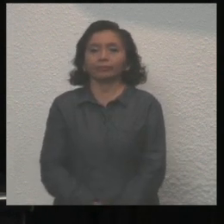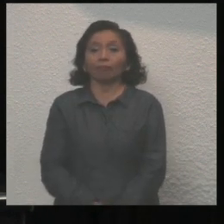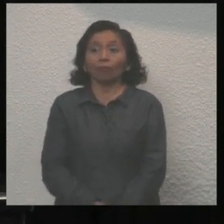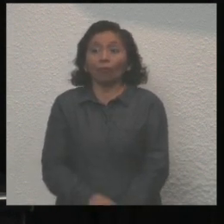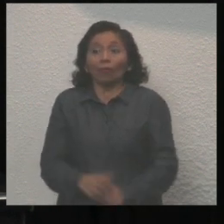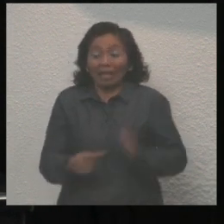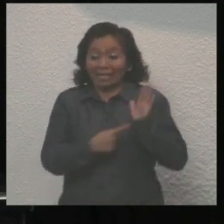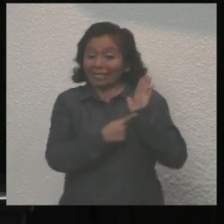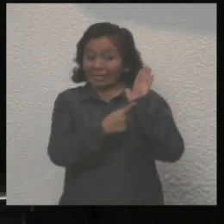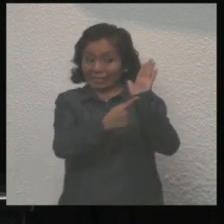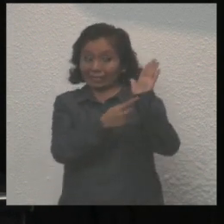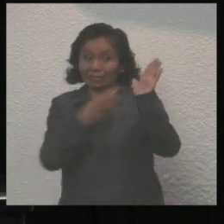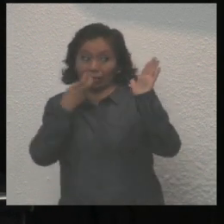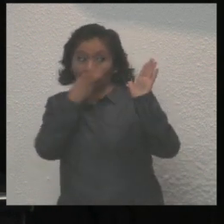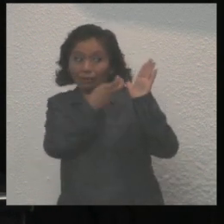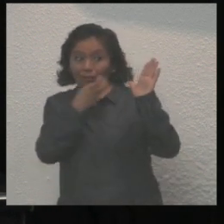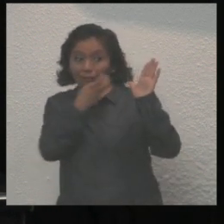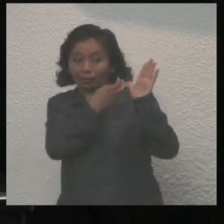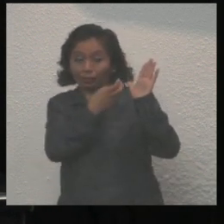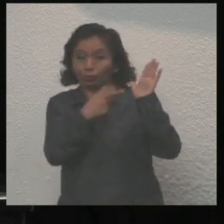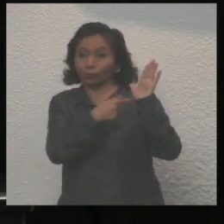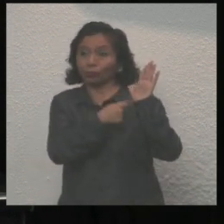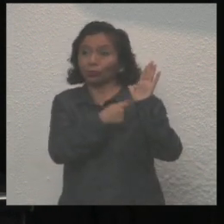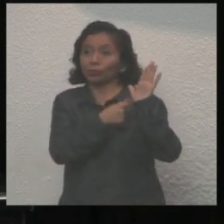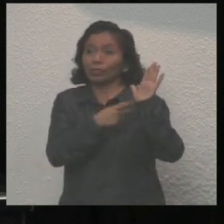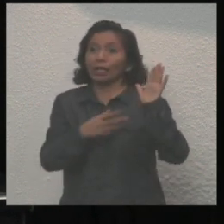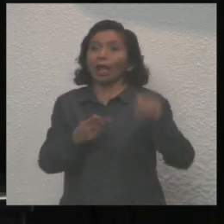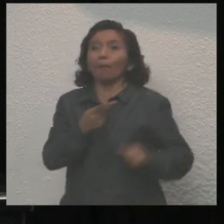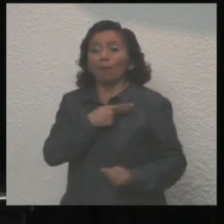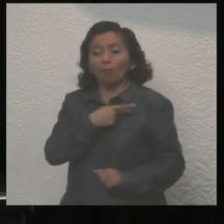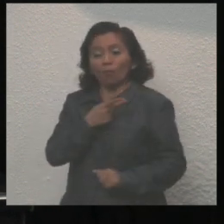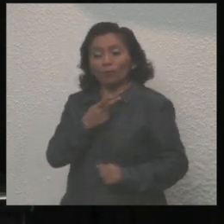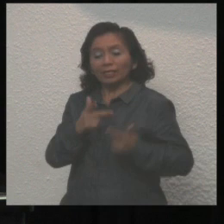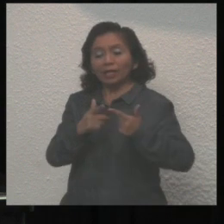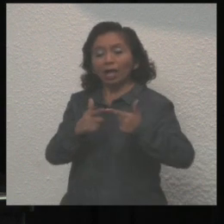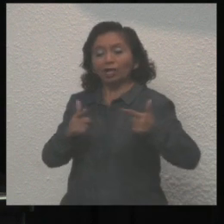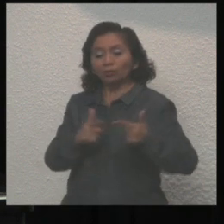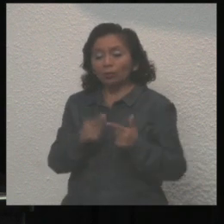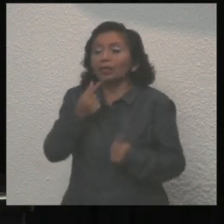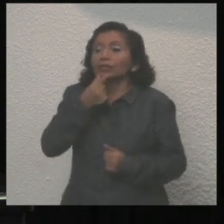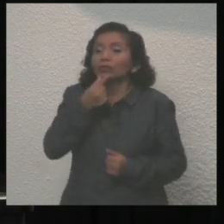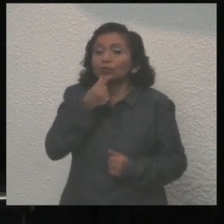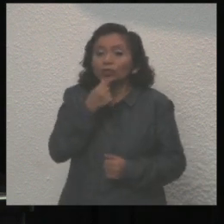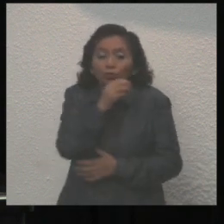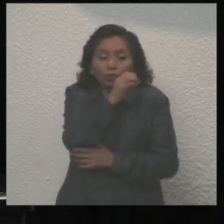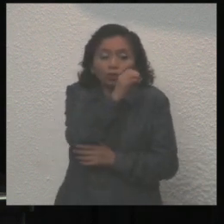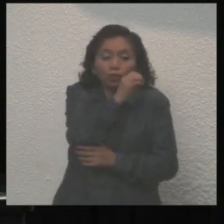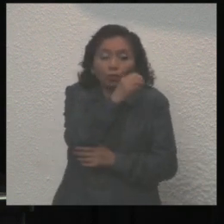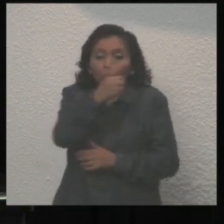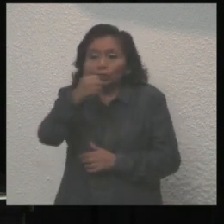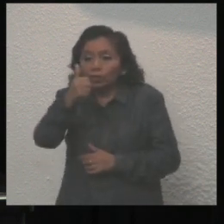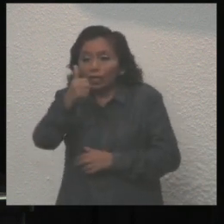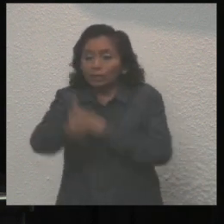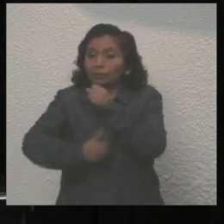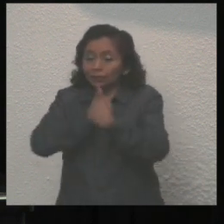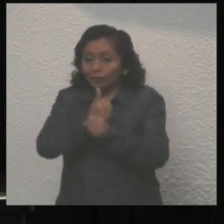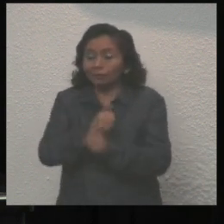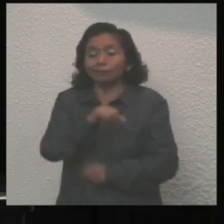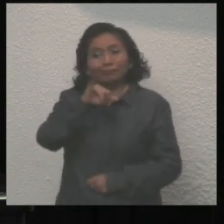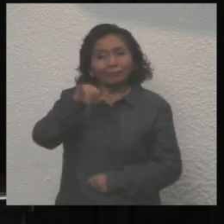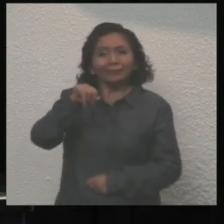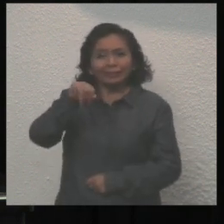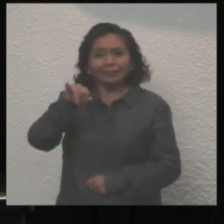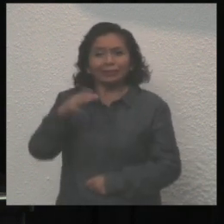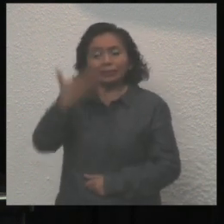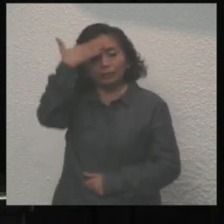En esos datos destaca el crecimiento de la pobreza entre los niños de entre 0 y 6 años. Sí, como